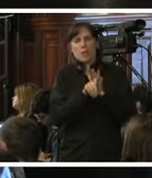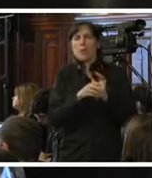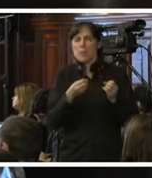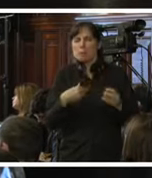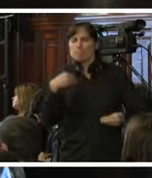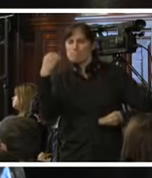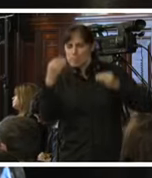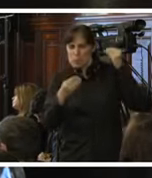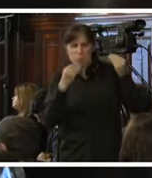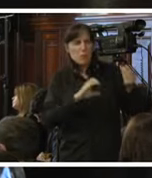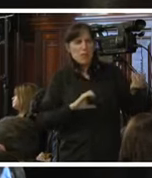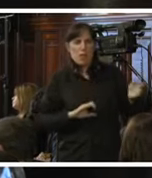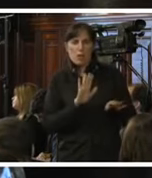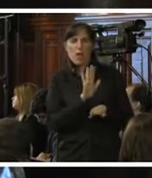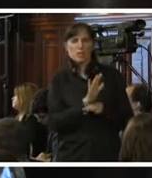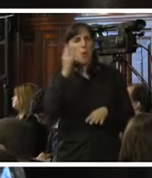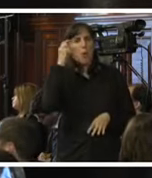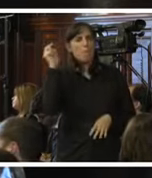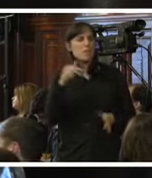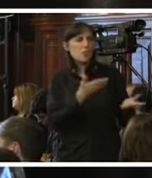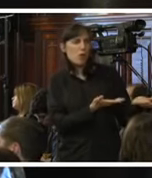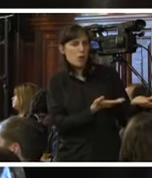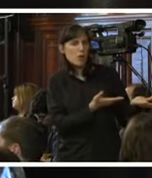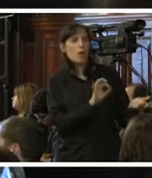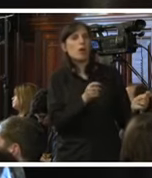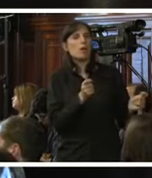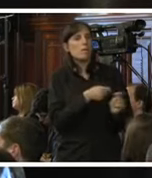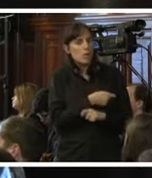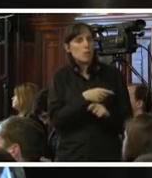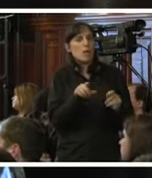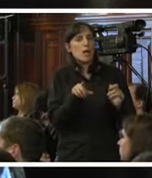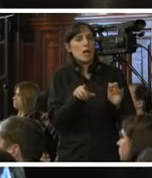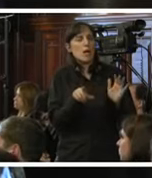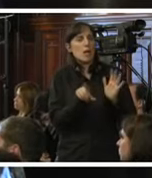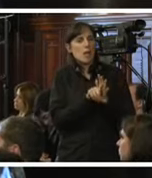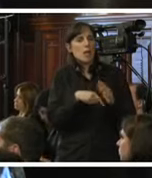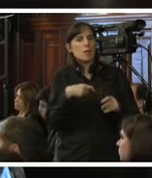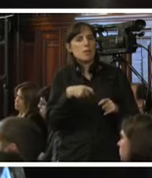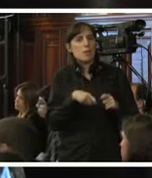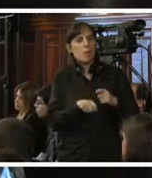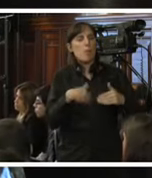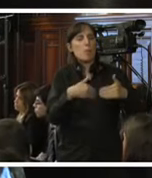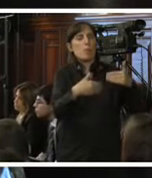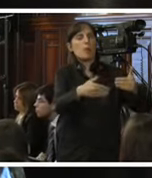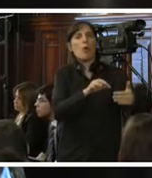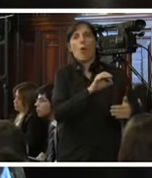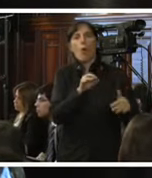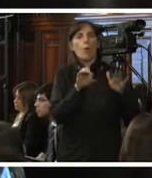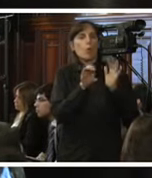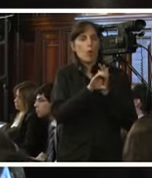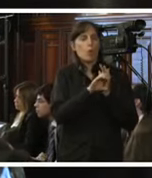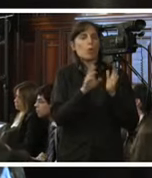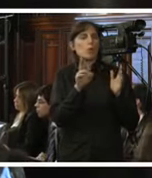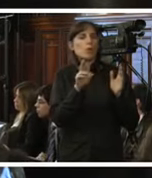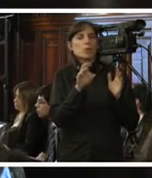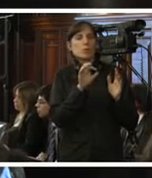que ha asumido el Estado, tanto en materia de reformas a procesos o códigos procesales,